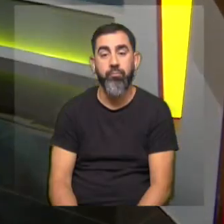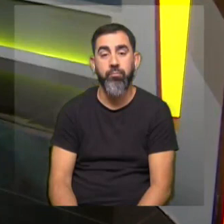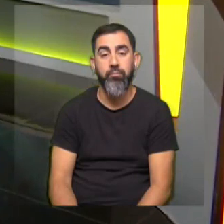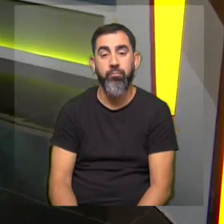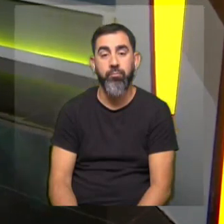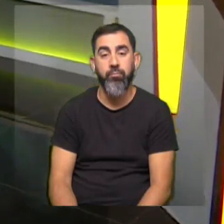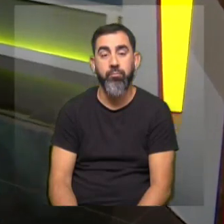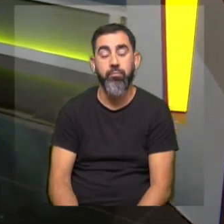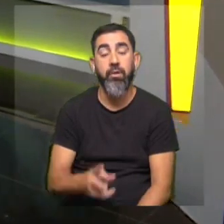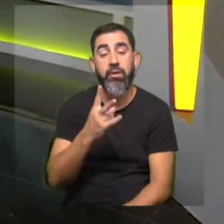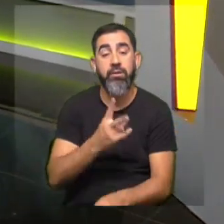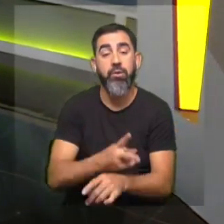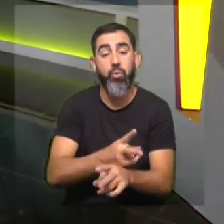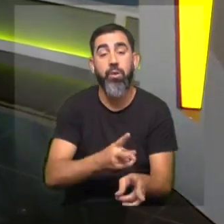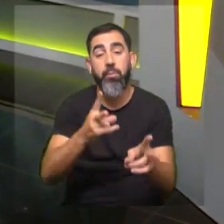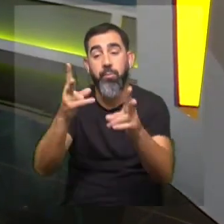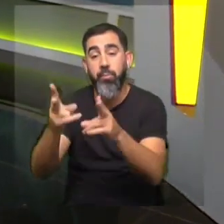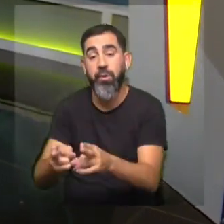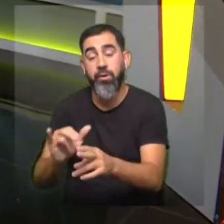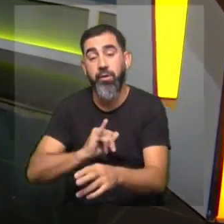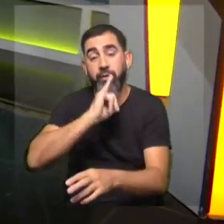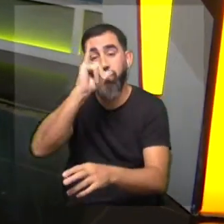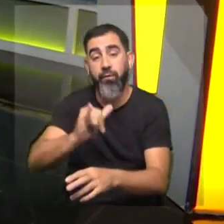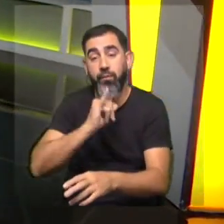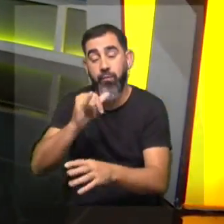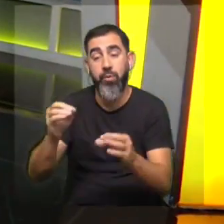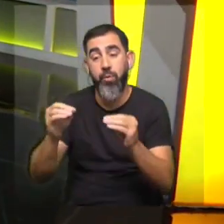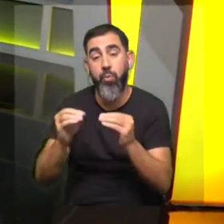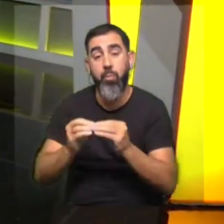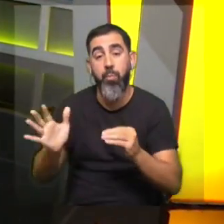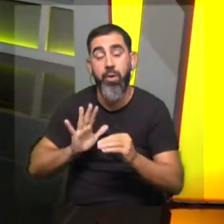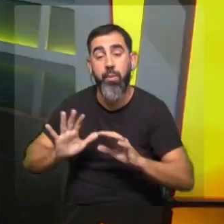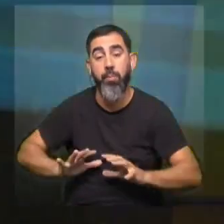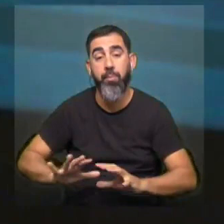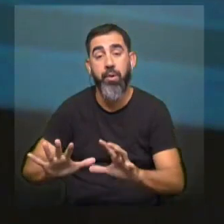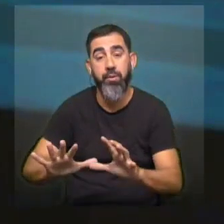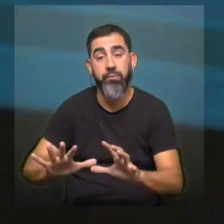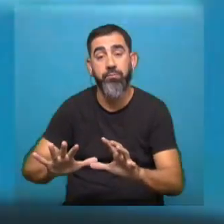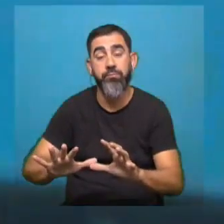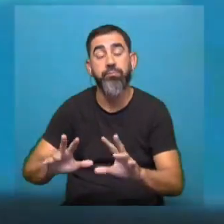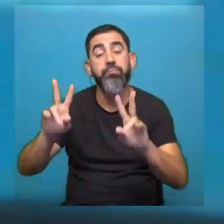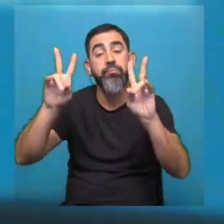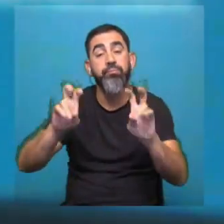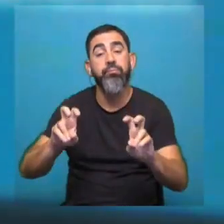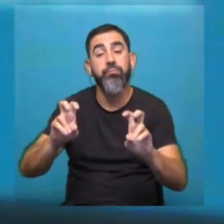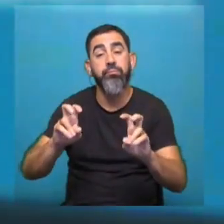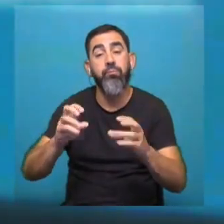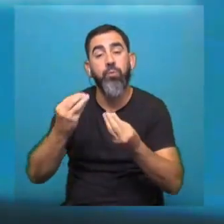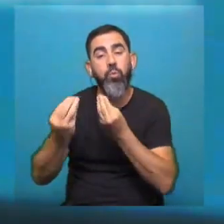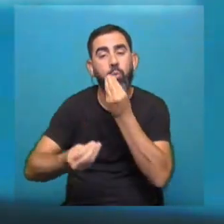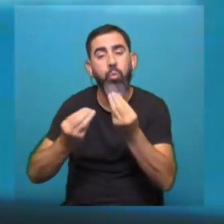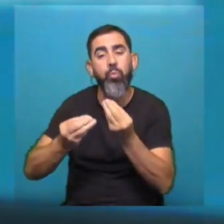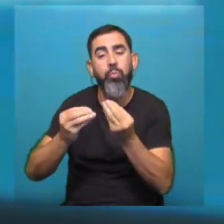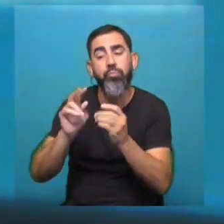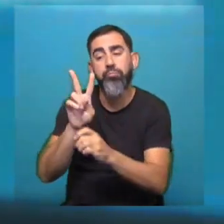En esta segunda parte, la que veremos a continuación del informe que preparó Alexandra Perrone sobre radiaciones, nos vamos a detener en saber, por ejemplo, cómo se